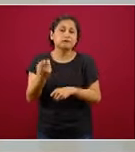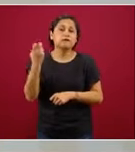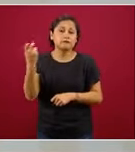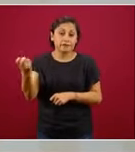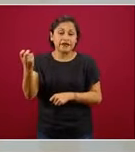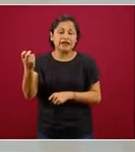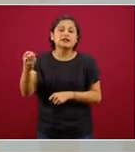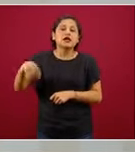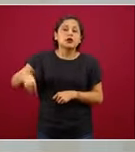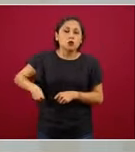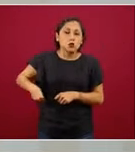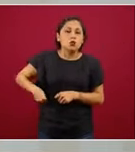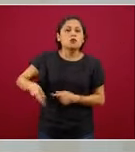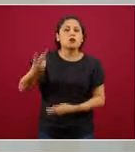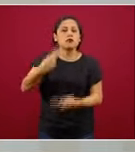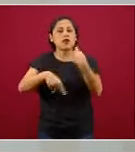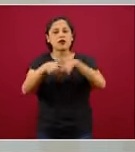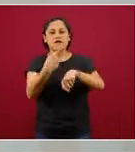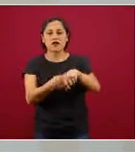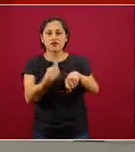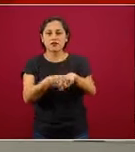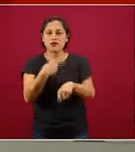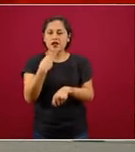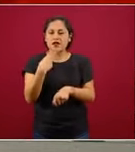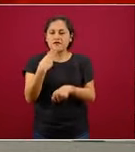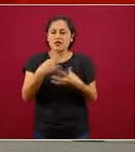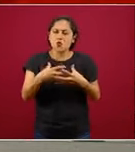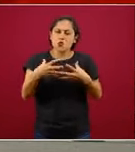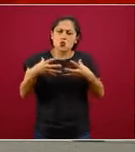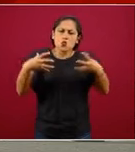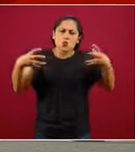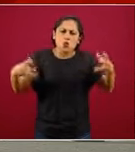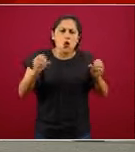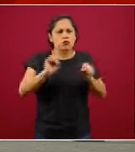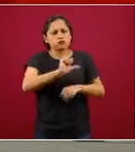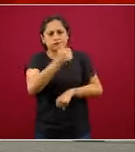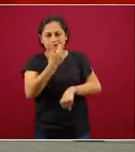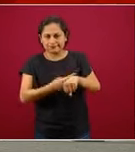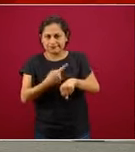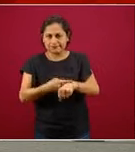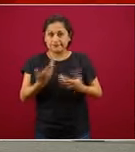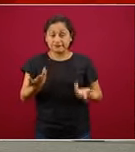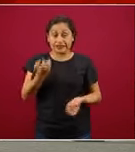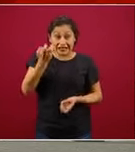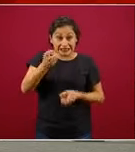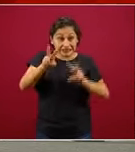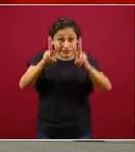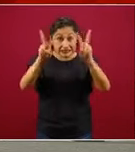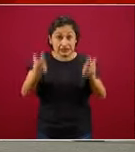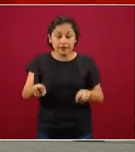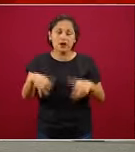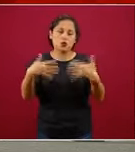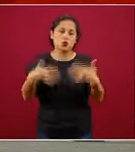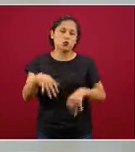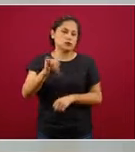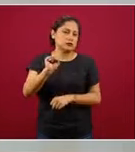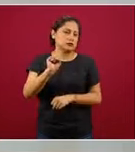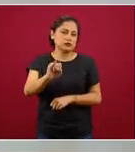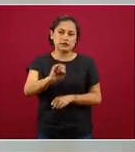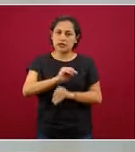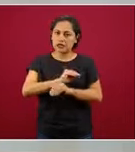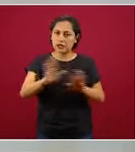generadoras de esta epidemia en una gran proporción. Entonces, este es el tema que nos muestra esta epidemia en